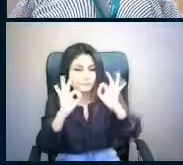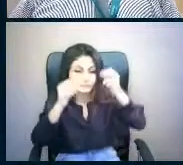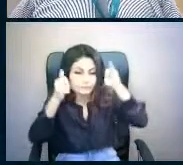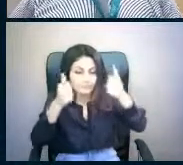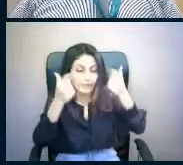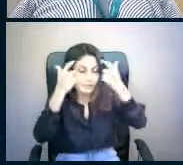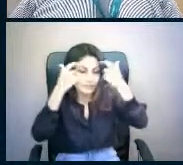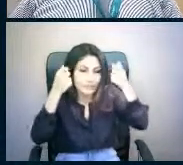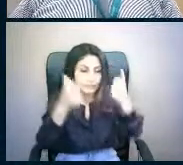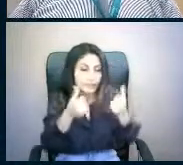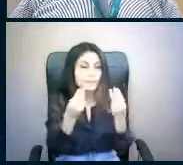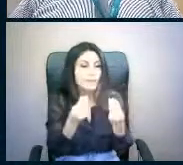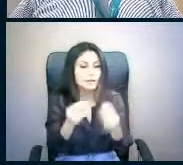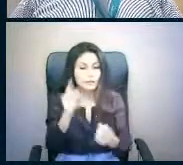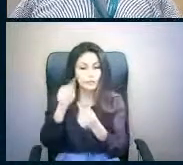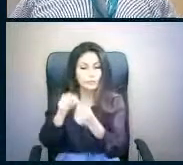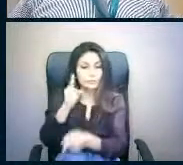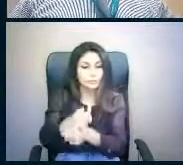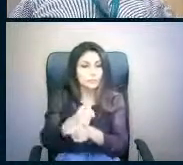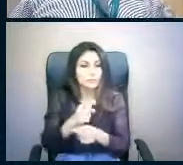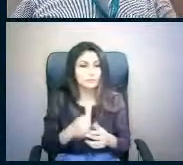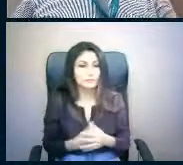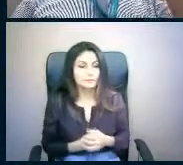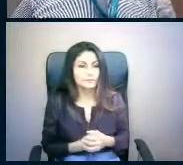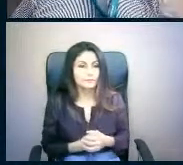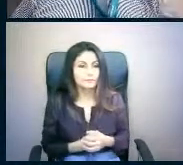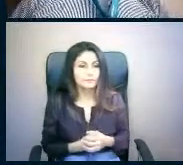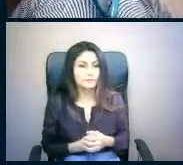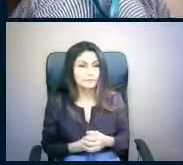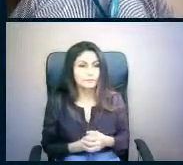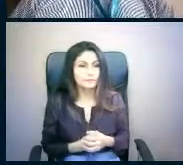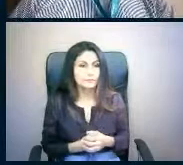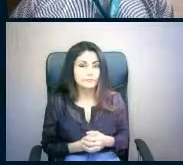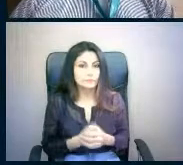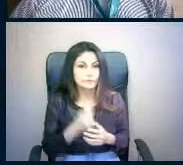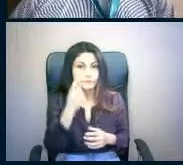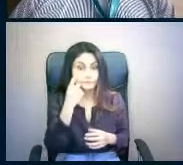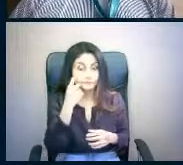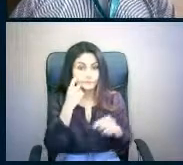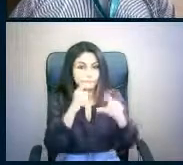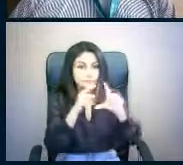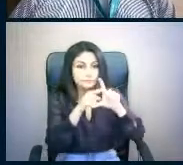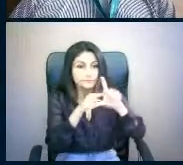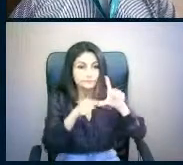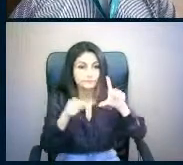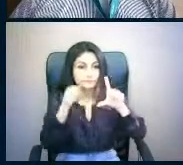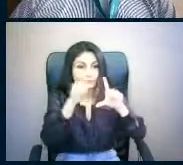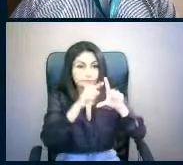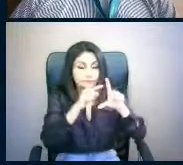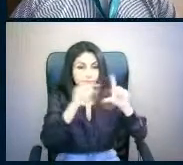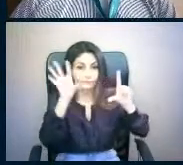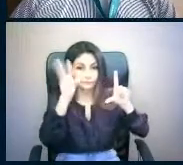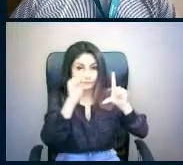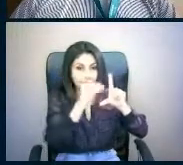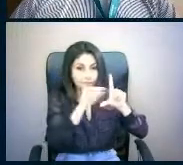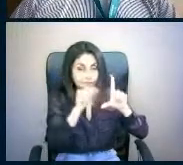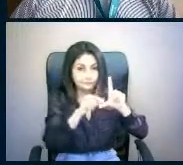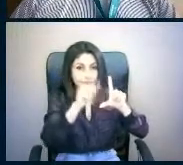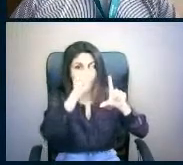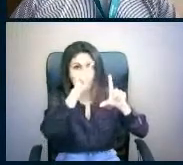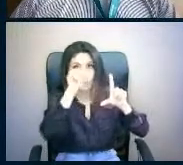posible. Aquí, en este pequeño diagrama, podemos